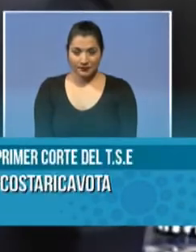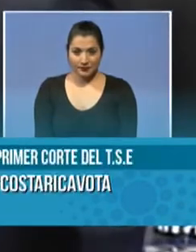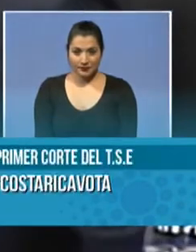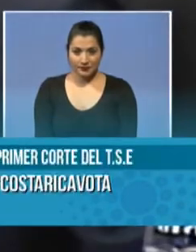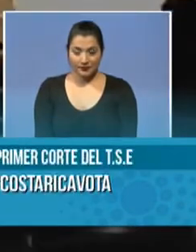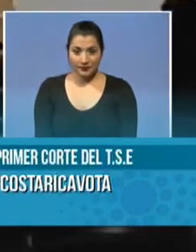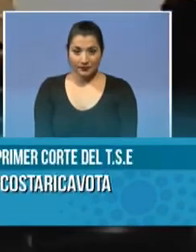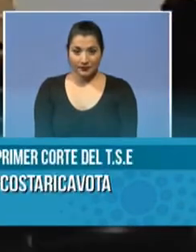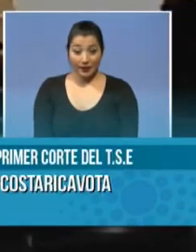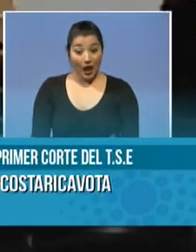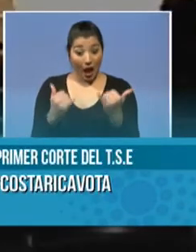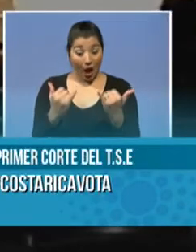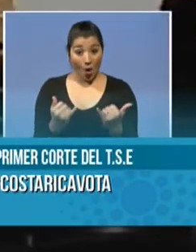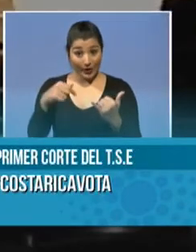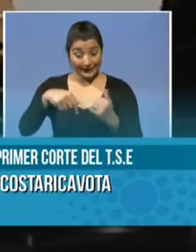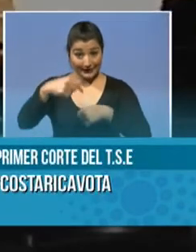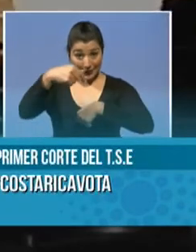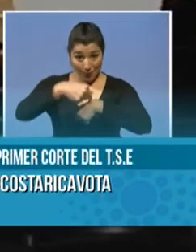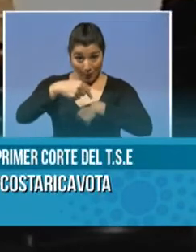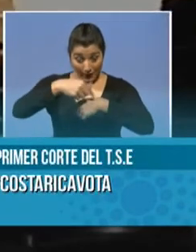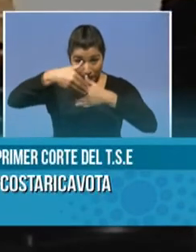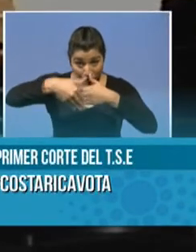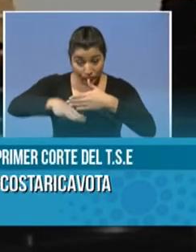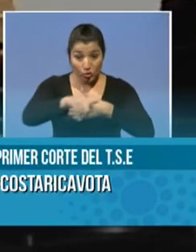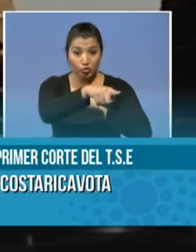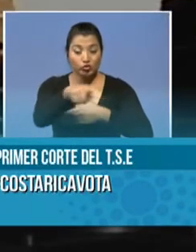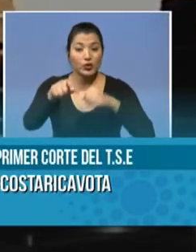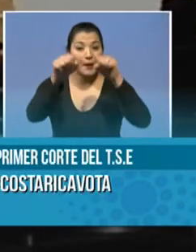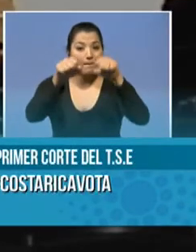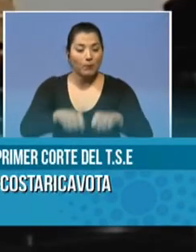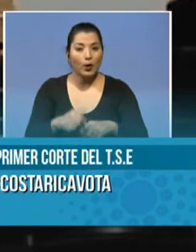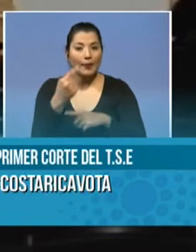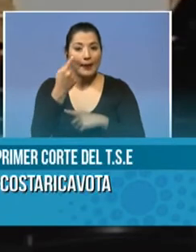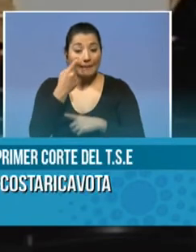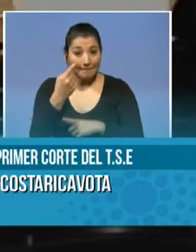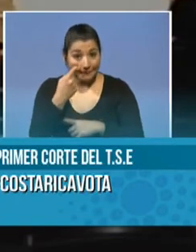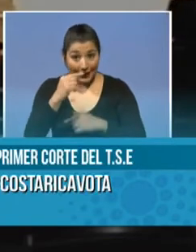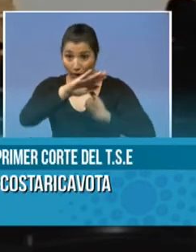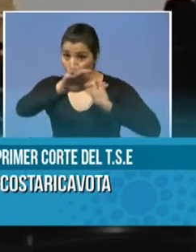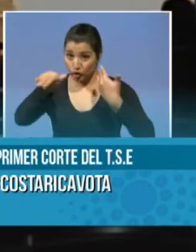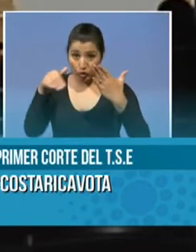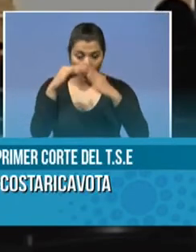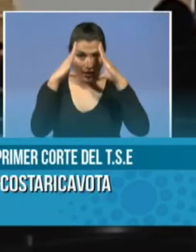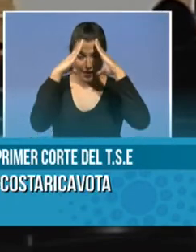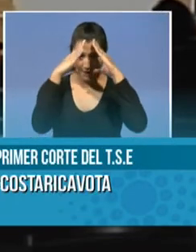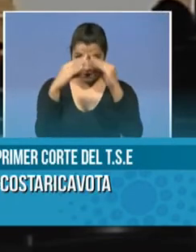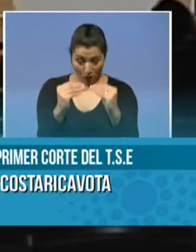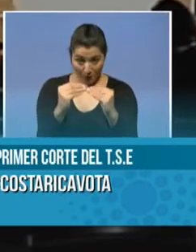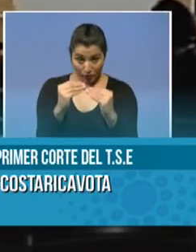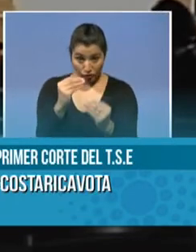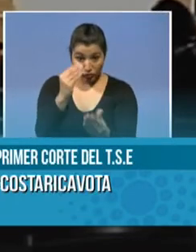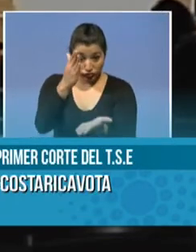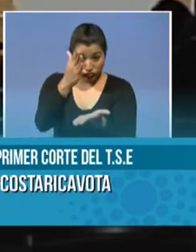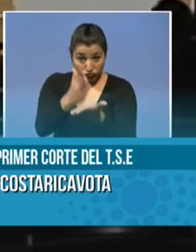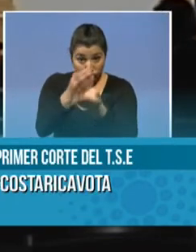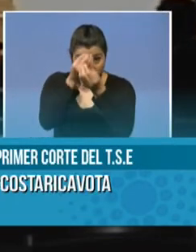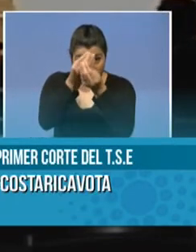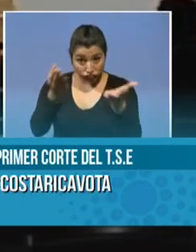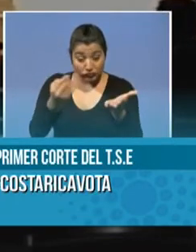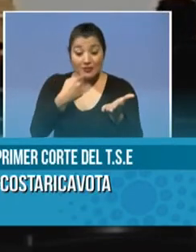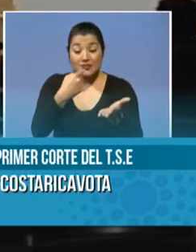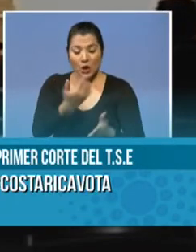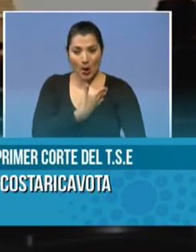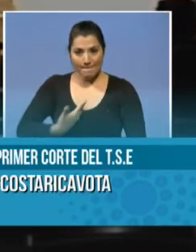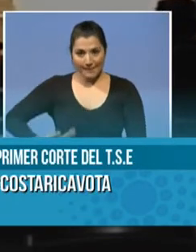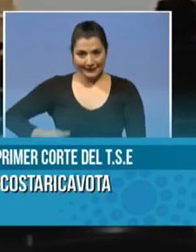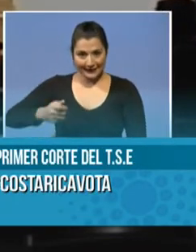A partir de este momento, podrán ver en las pantallas la información del corte mencionado por el señor presidente